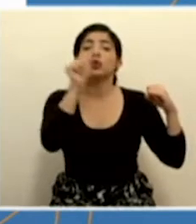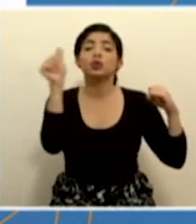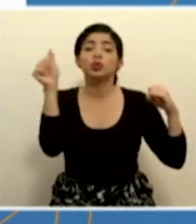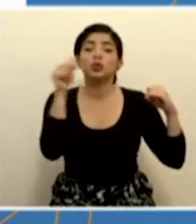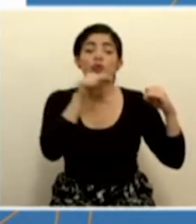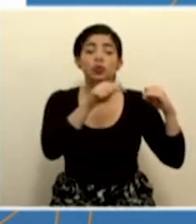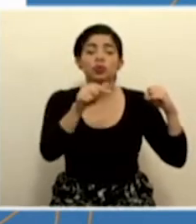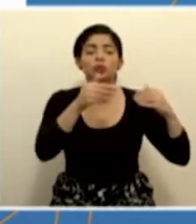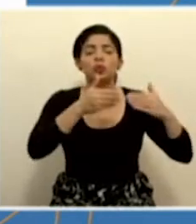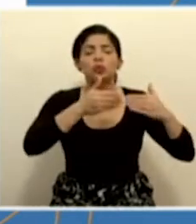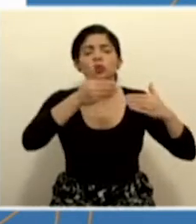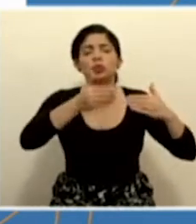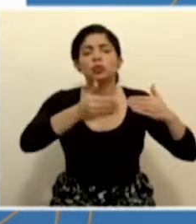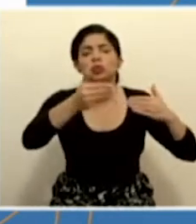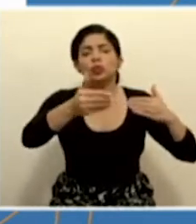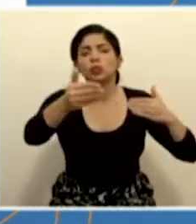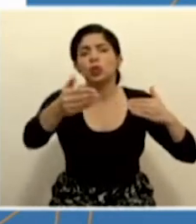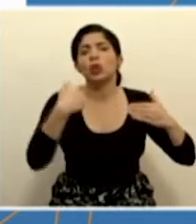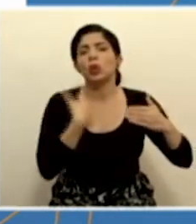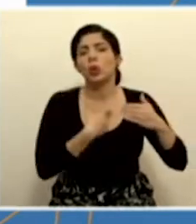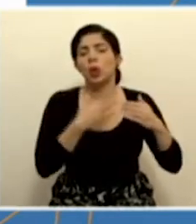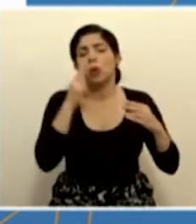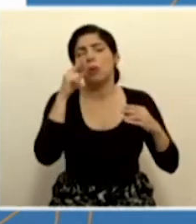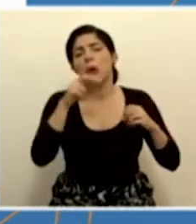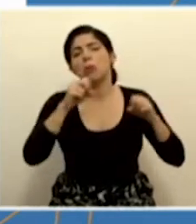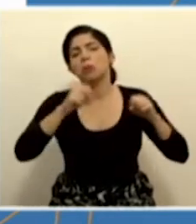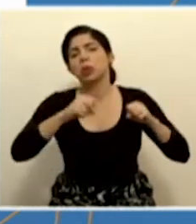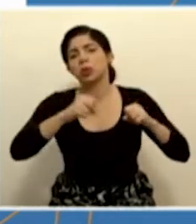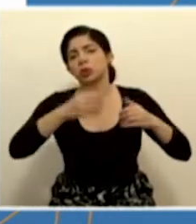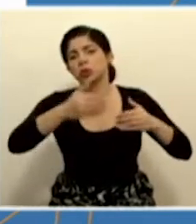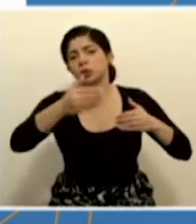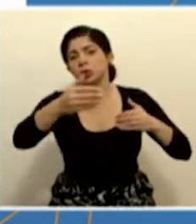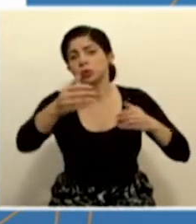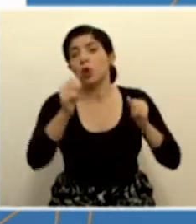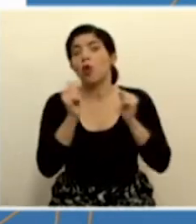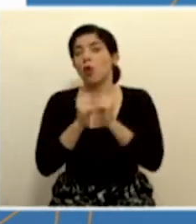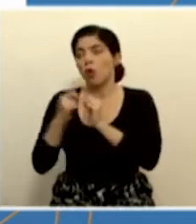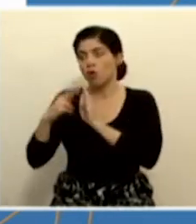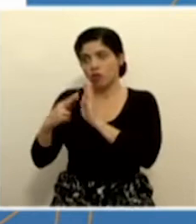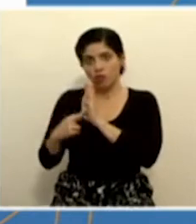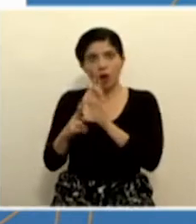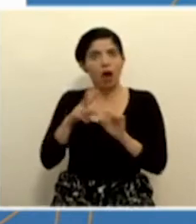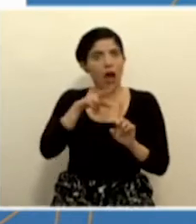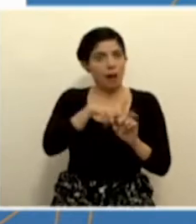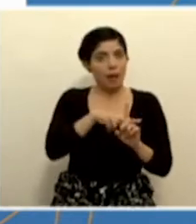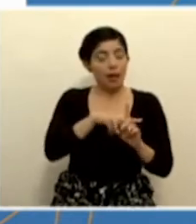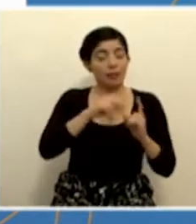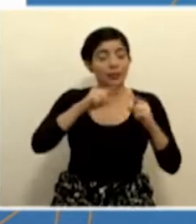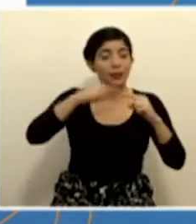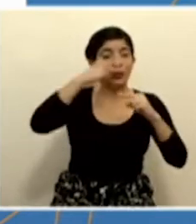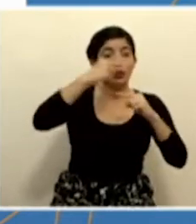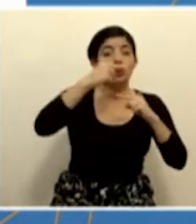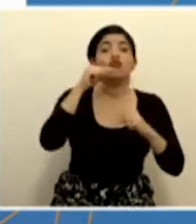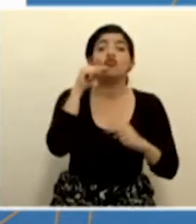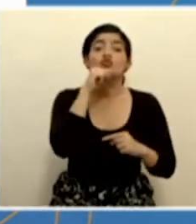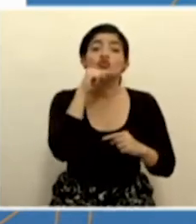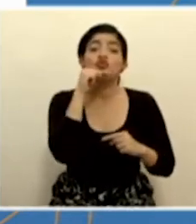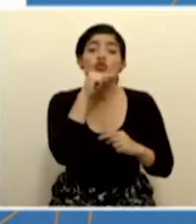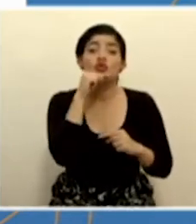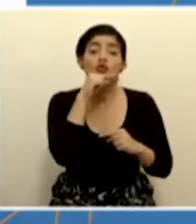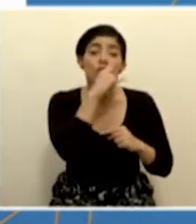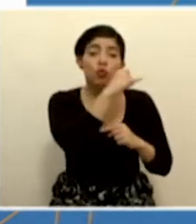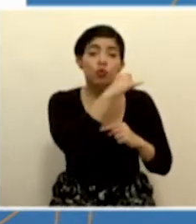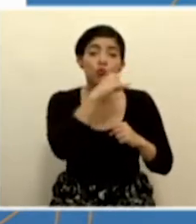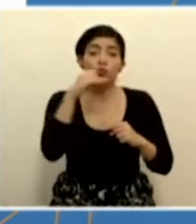que nosotros manejamos como les digo ya con las medidas incorporadas y en rojo lo que ustedes ven es lo que realmente